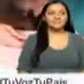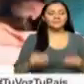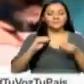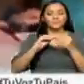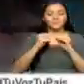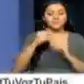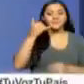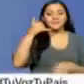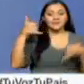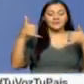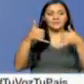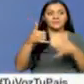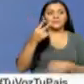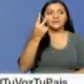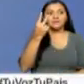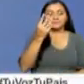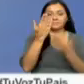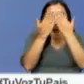teléfono